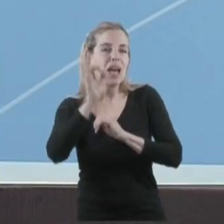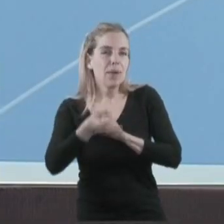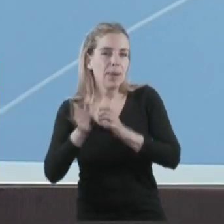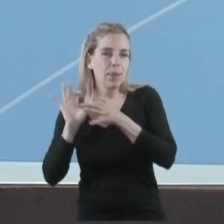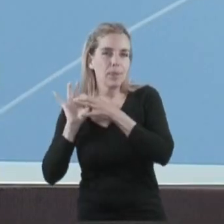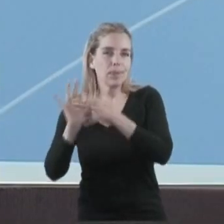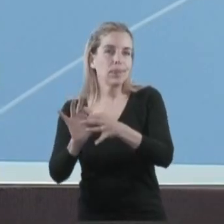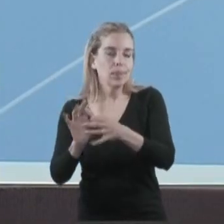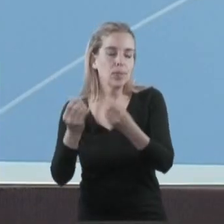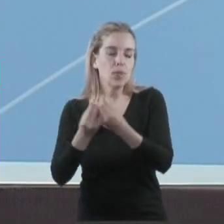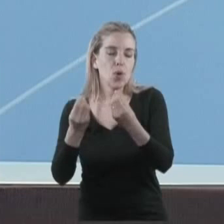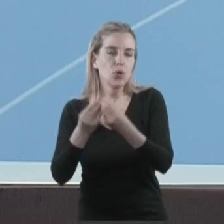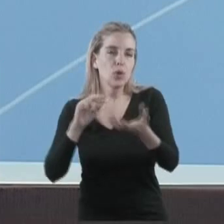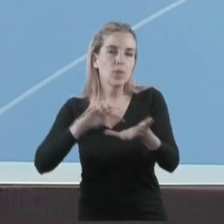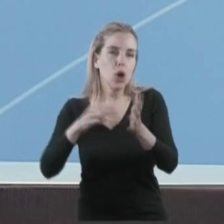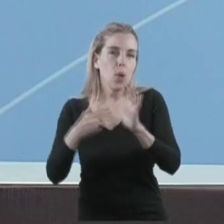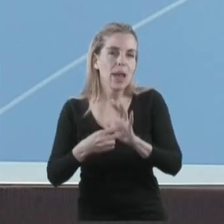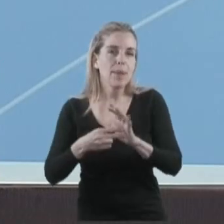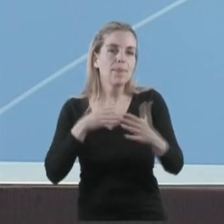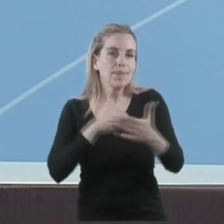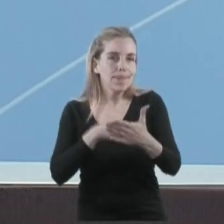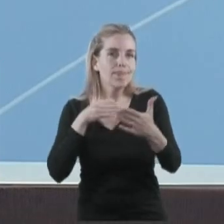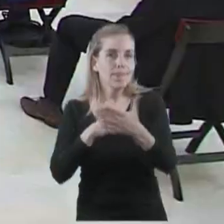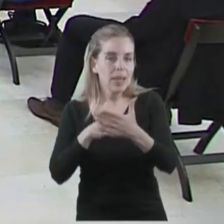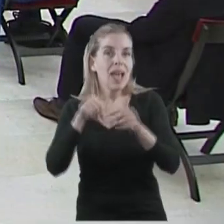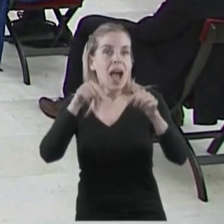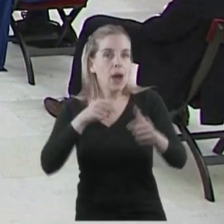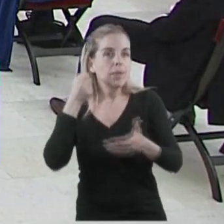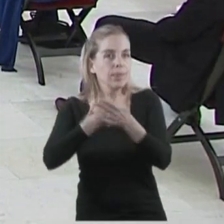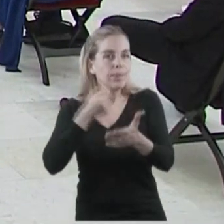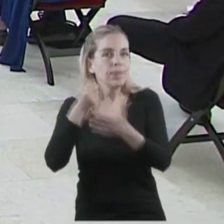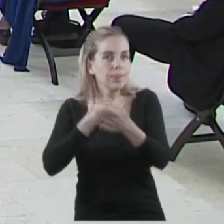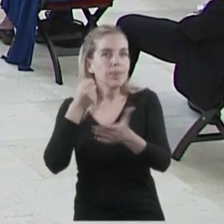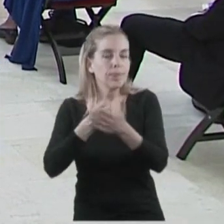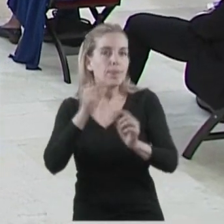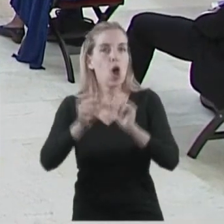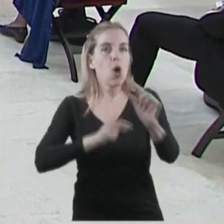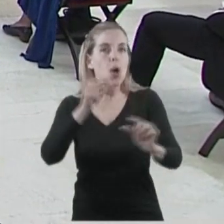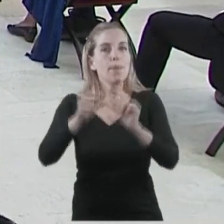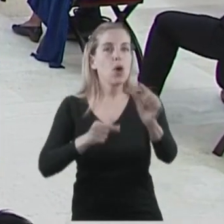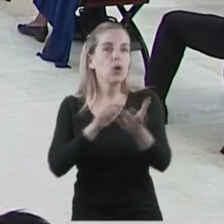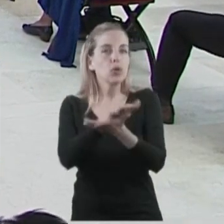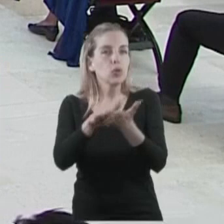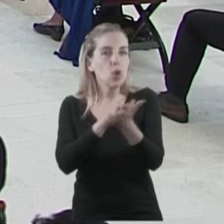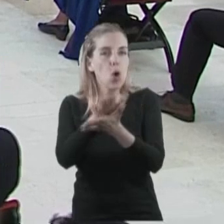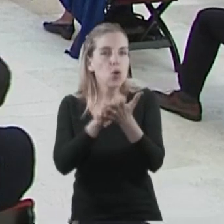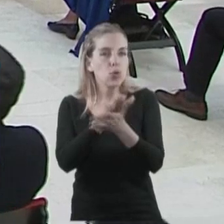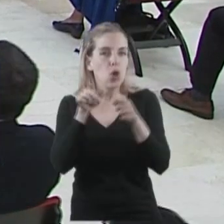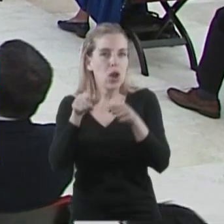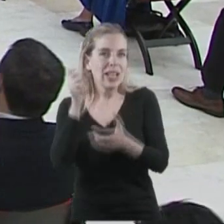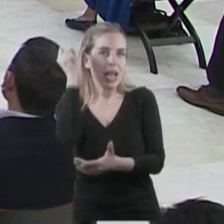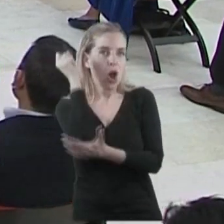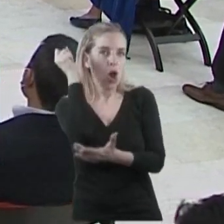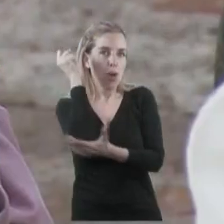dificultades y problemas que trabajamos para ir resolviendo, y para que esa recuperación económica pueda persistir en el